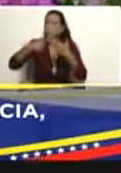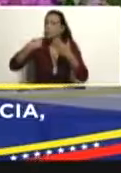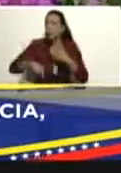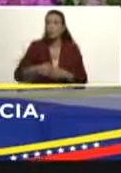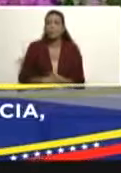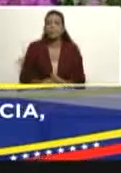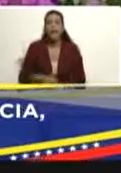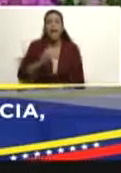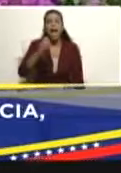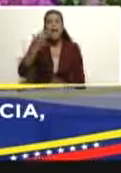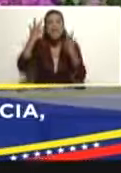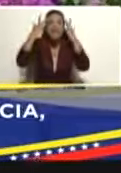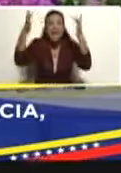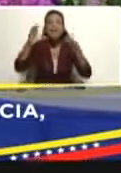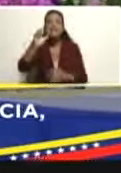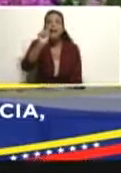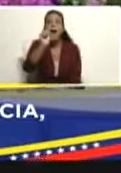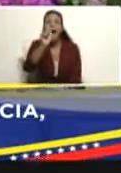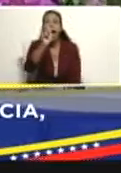Inteligencia artificial, otro tema.